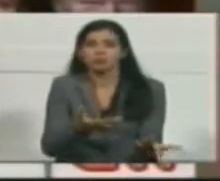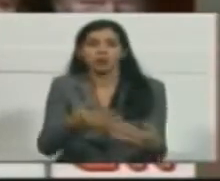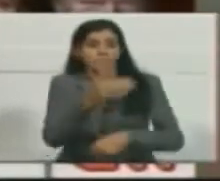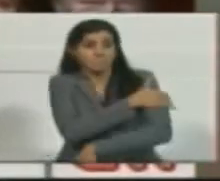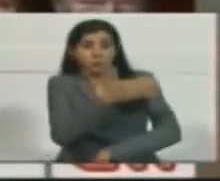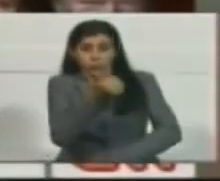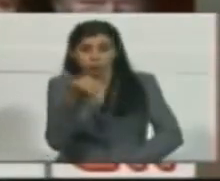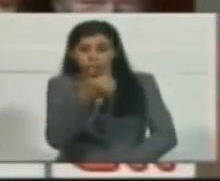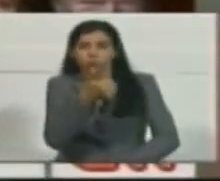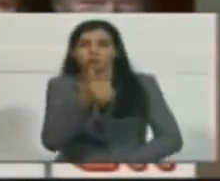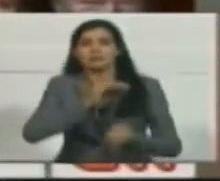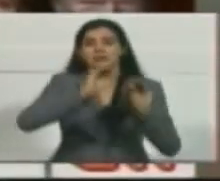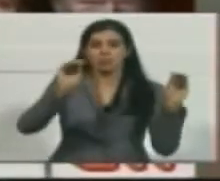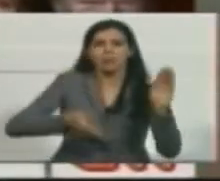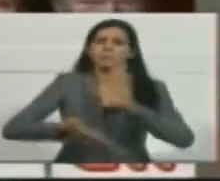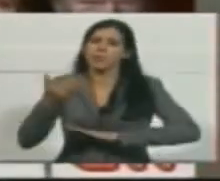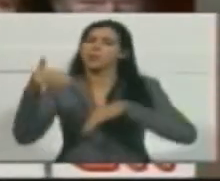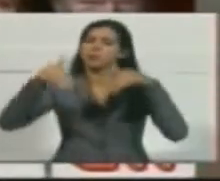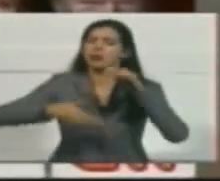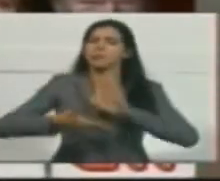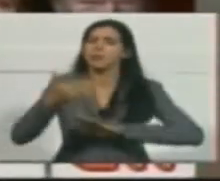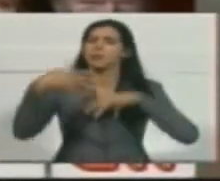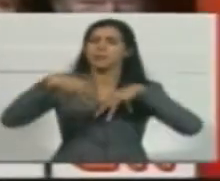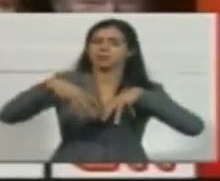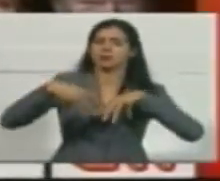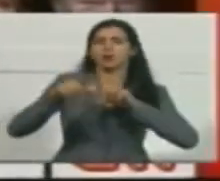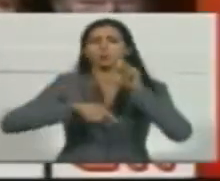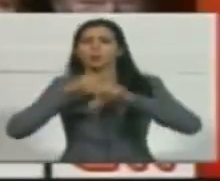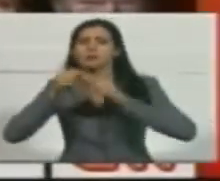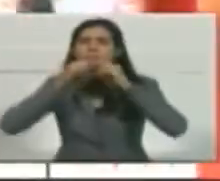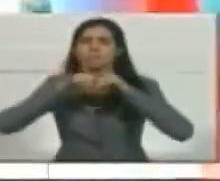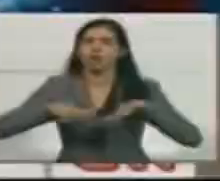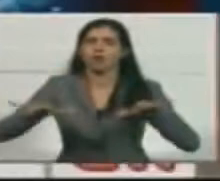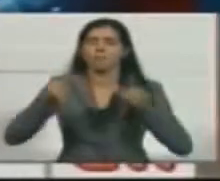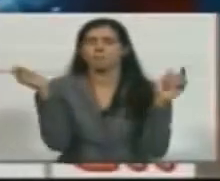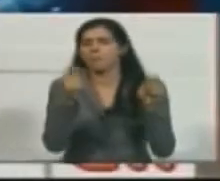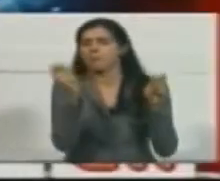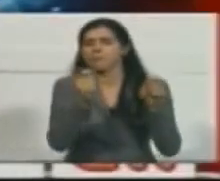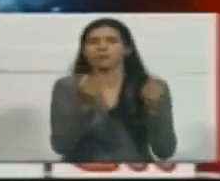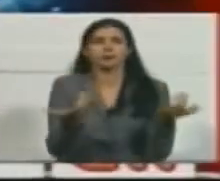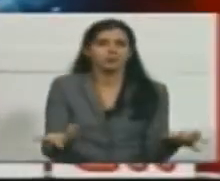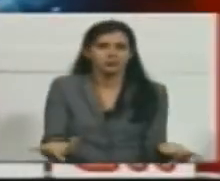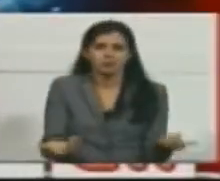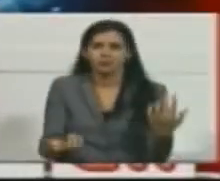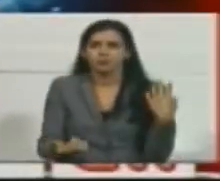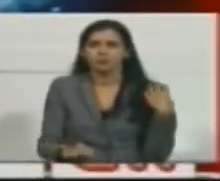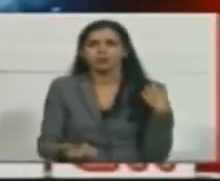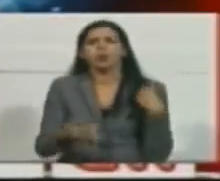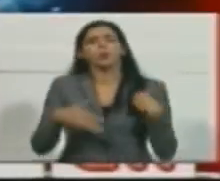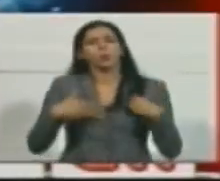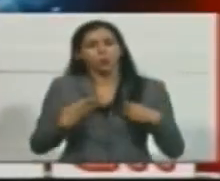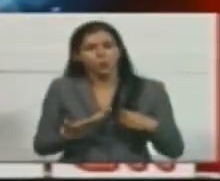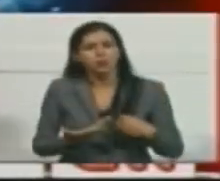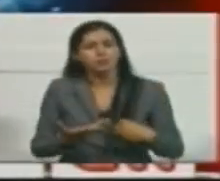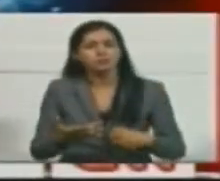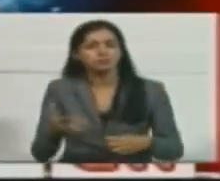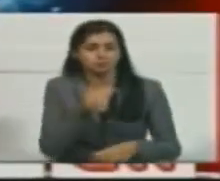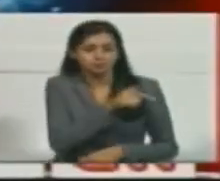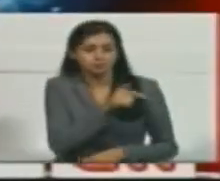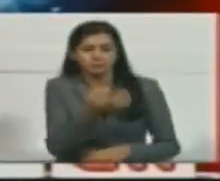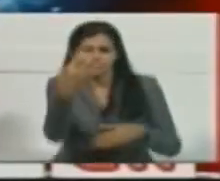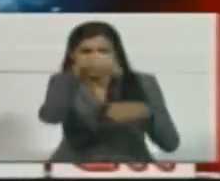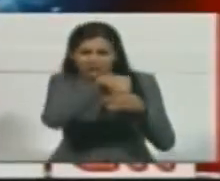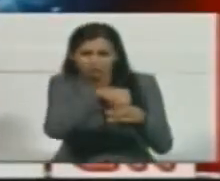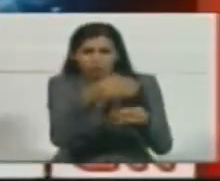para votar, para marchar, para tuitear, para cacerolear. ¿Existe la capacidad intelectual